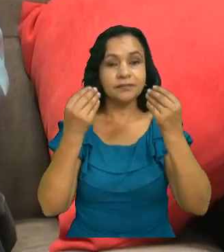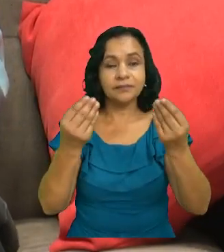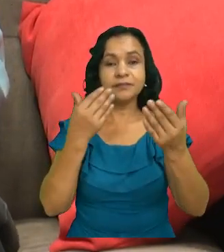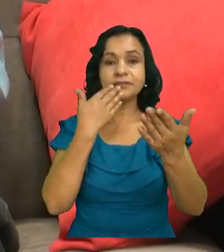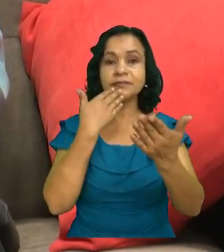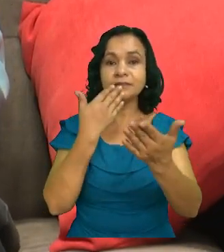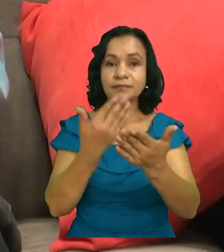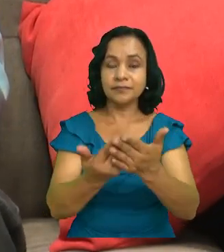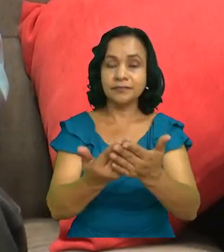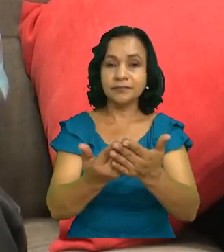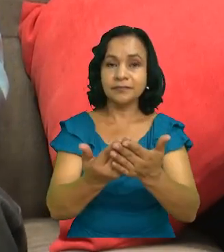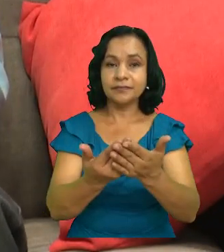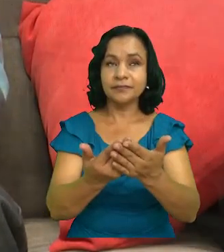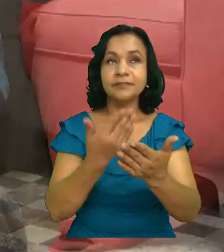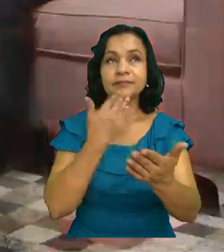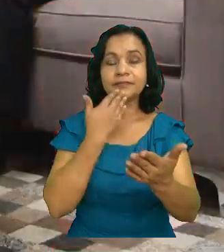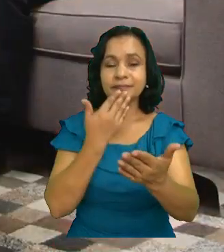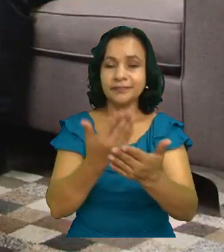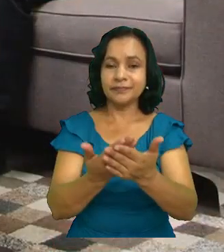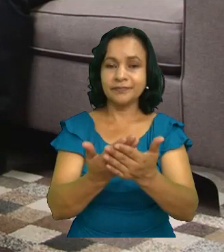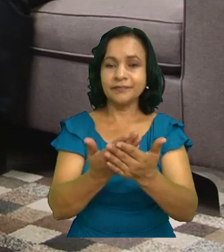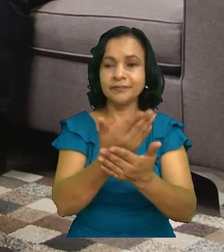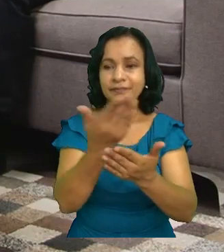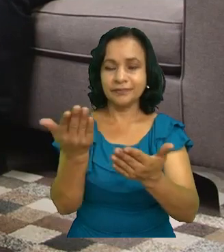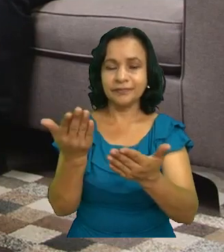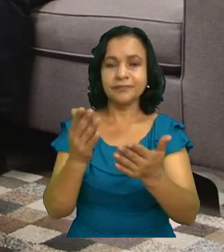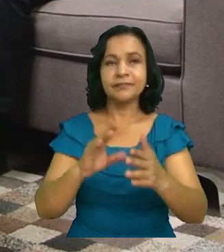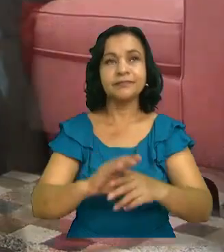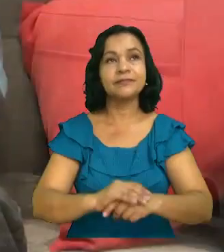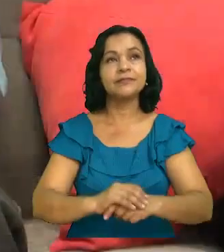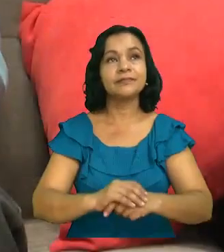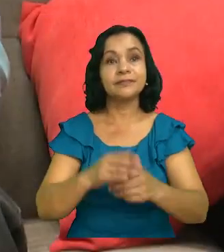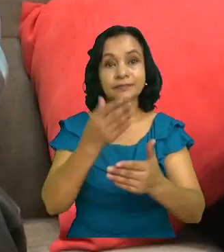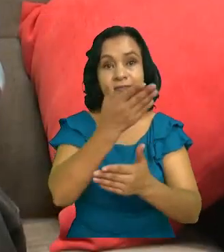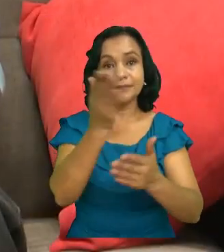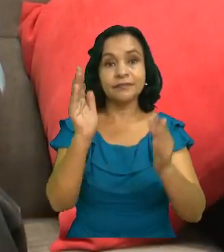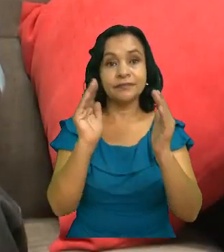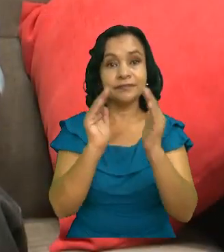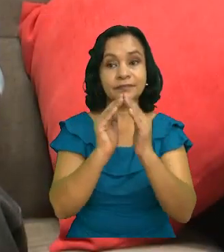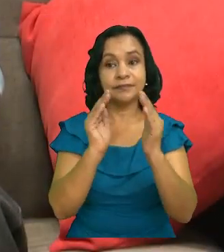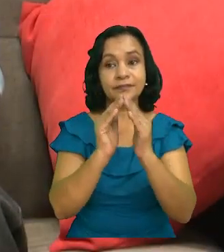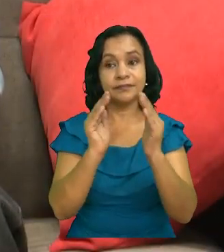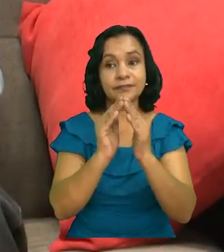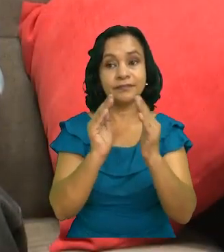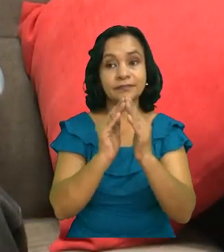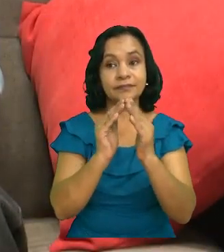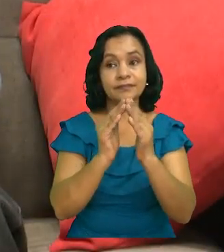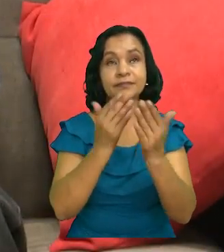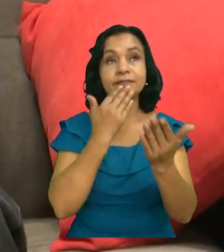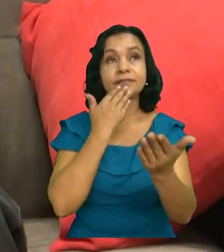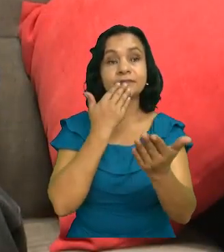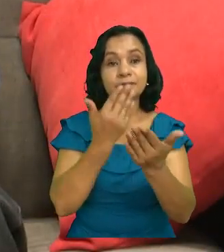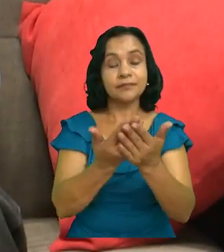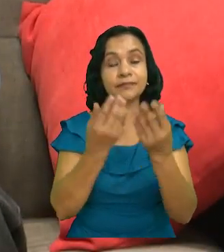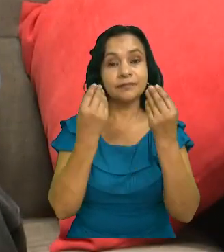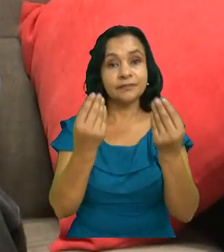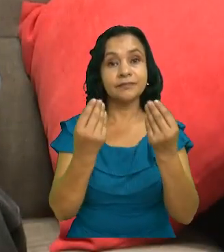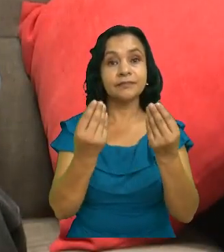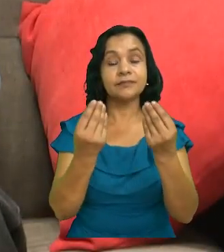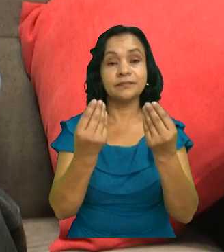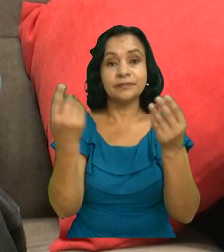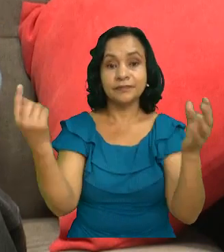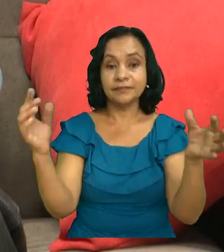por habernos acompañado. Gracias, Elmer. Estamos siempre a tus órdenes. Y a usted que está en su hogar, pues precisamente también le agradecemos muchísimo que nos